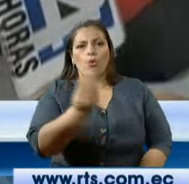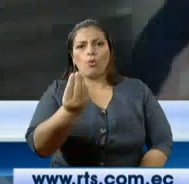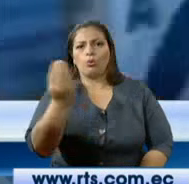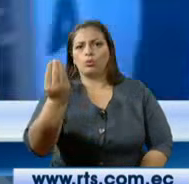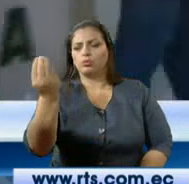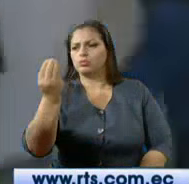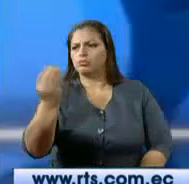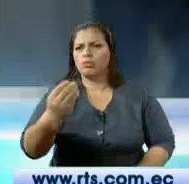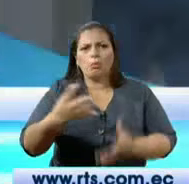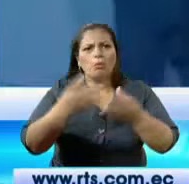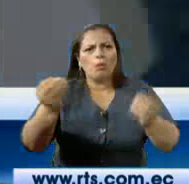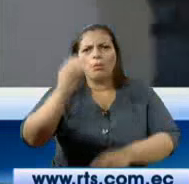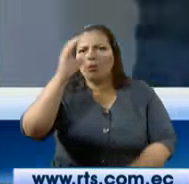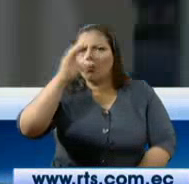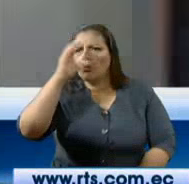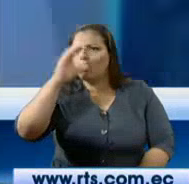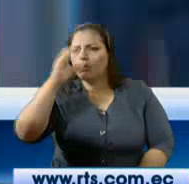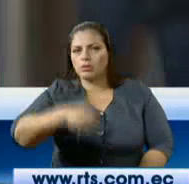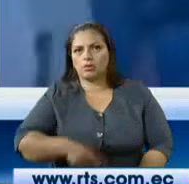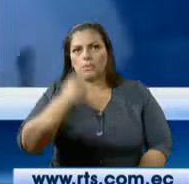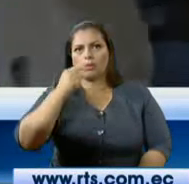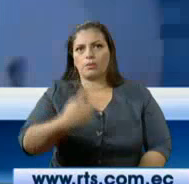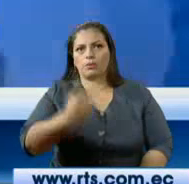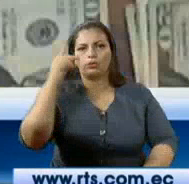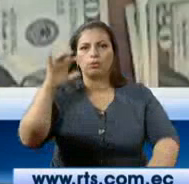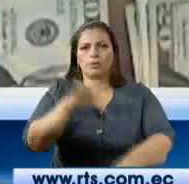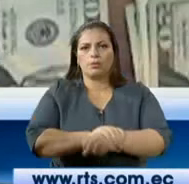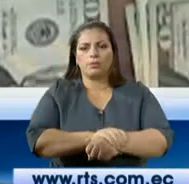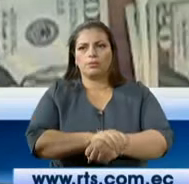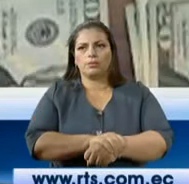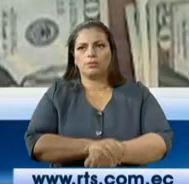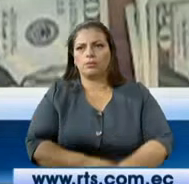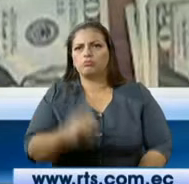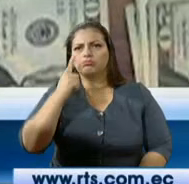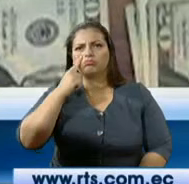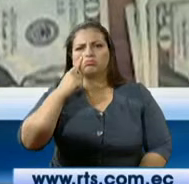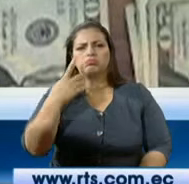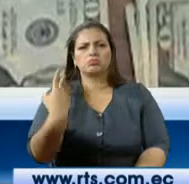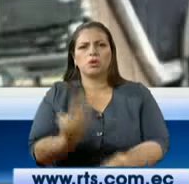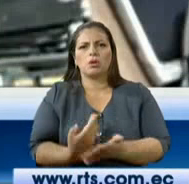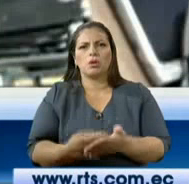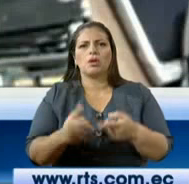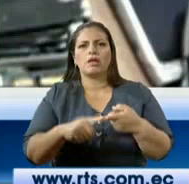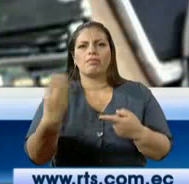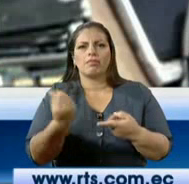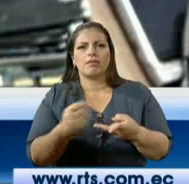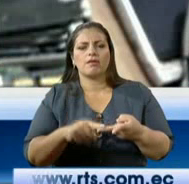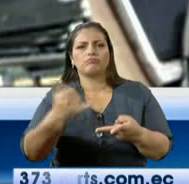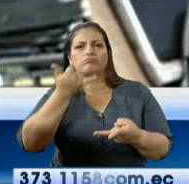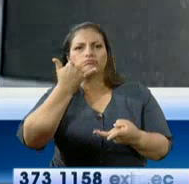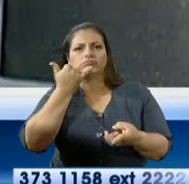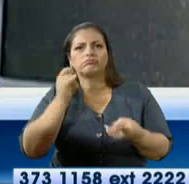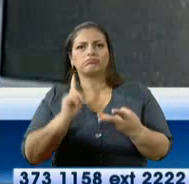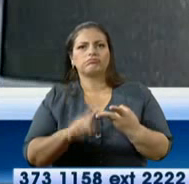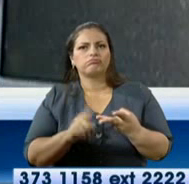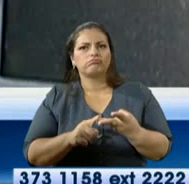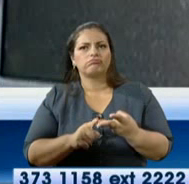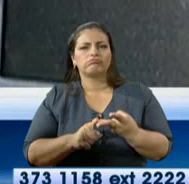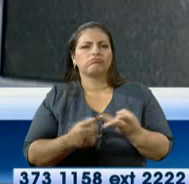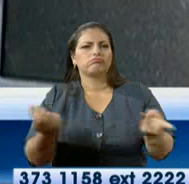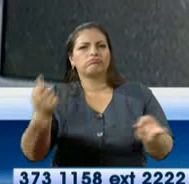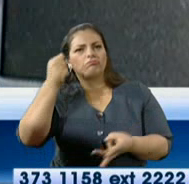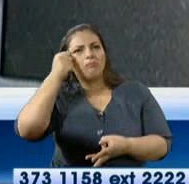involucradas. Dos hombres fueron detenidos durante el operativo, junto a evidencias como dinero en efectivo, teléfonos celulares, tarjetas de